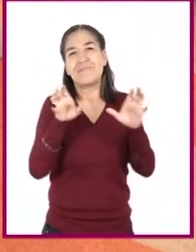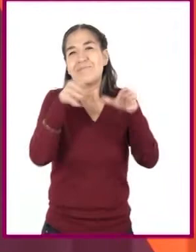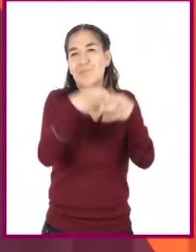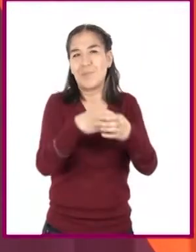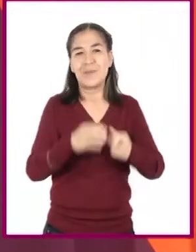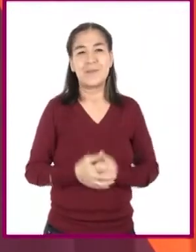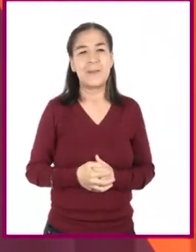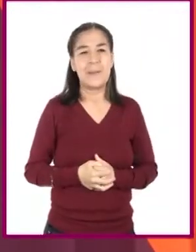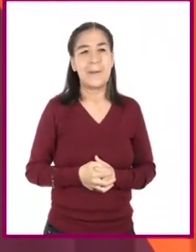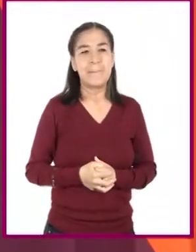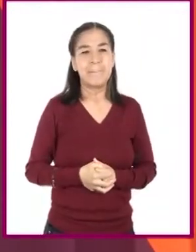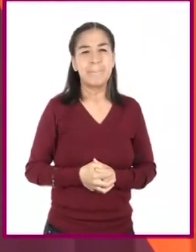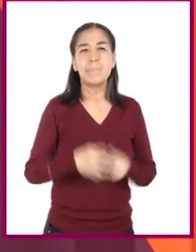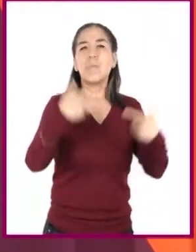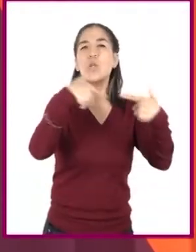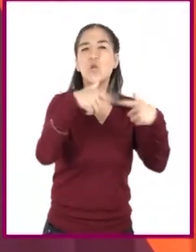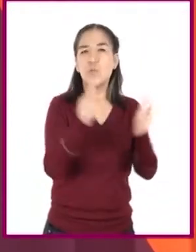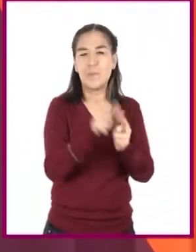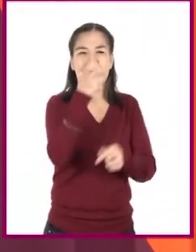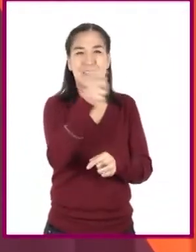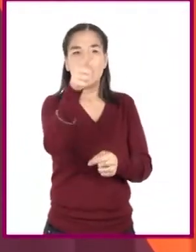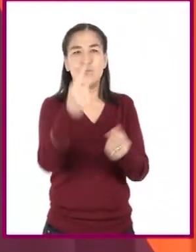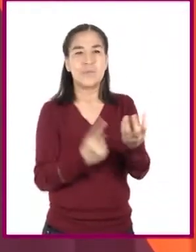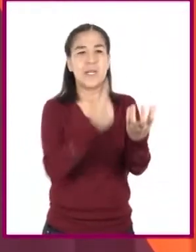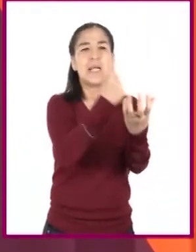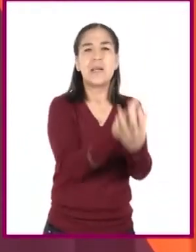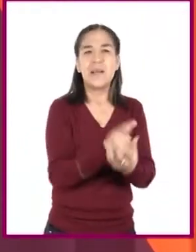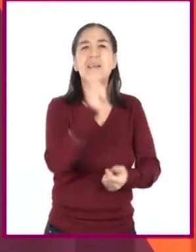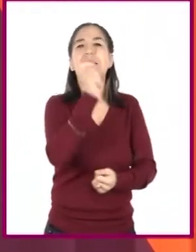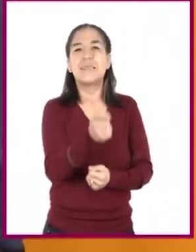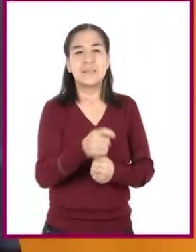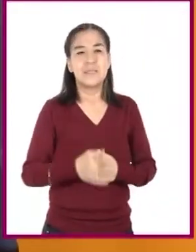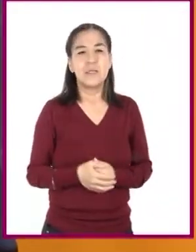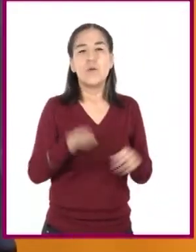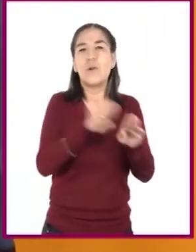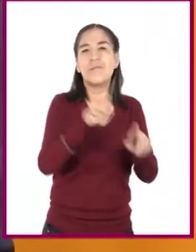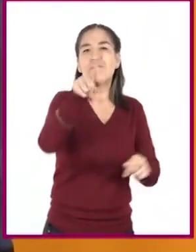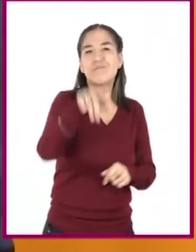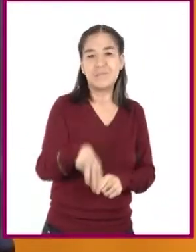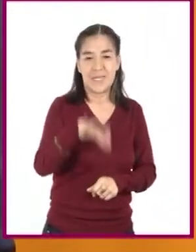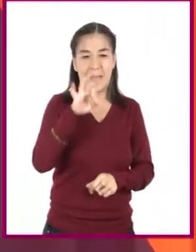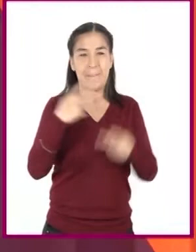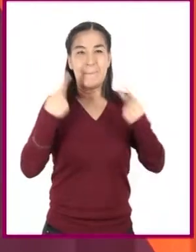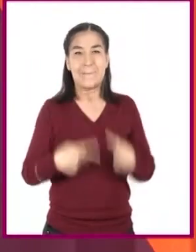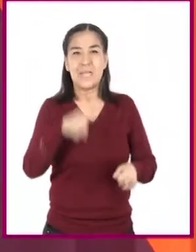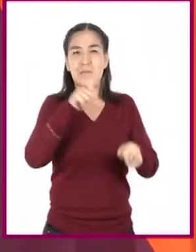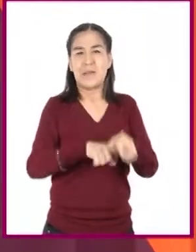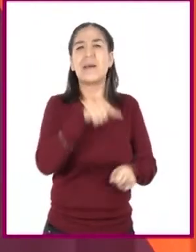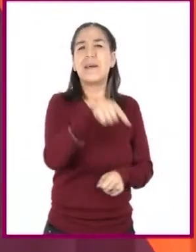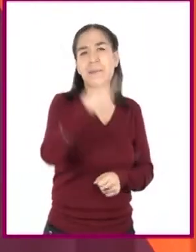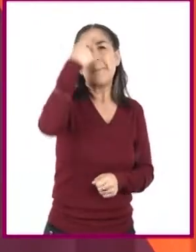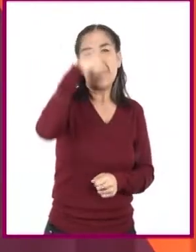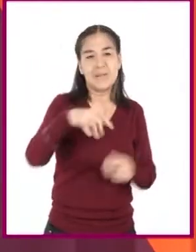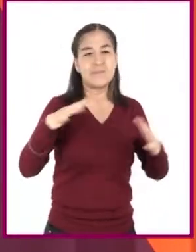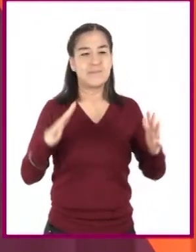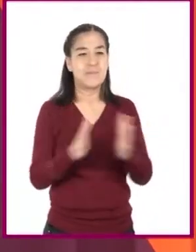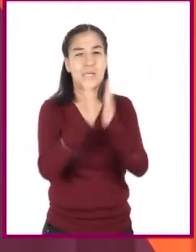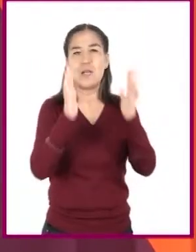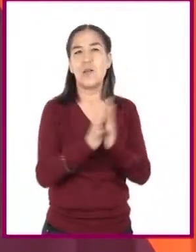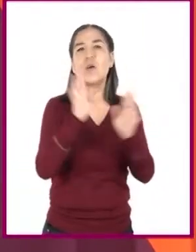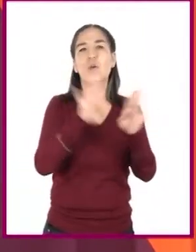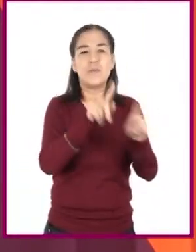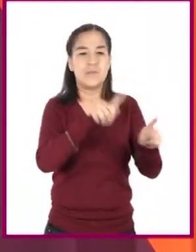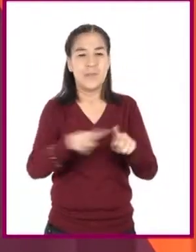Los grupos a los que pertenecen aportan piezas a tu identidad Esta se enriquece al participar de varias